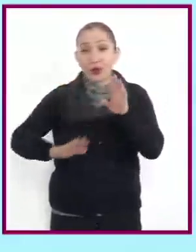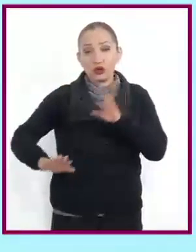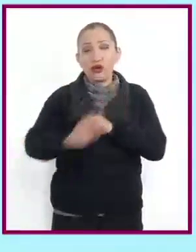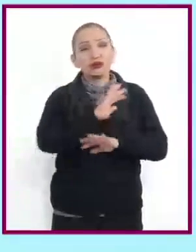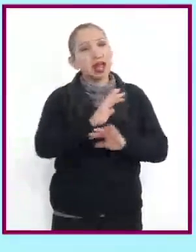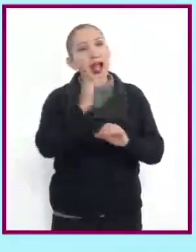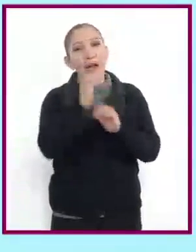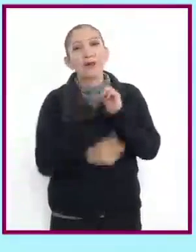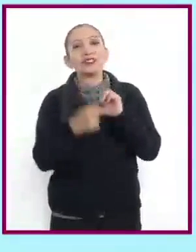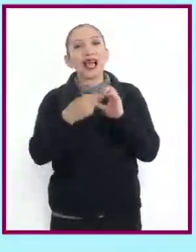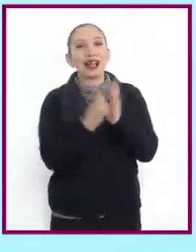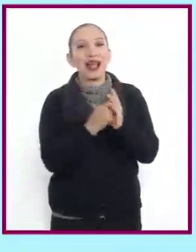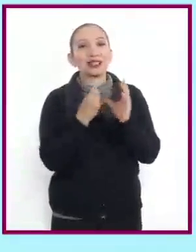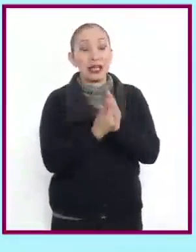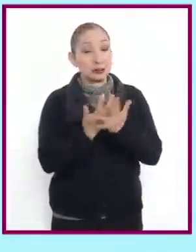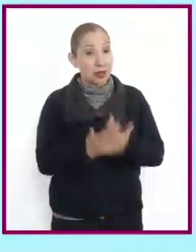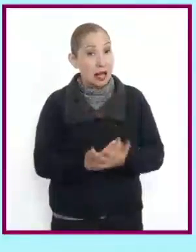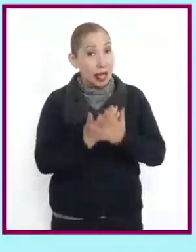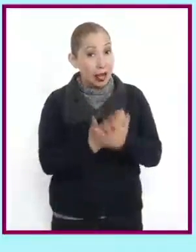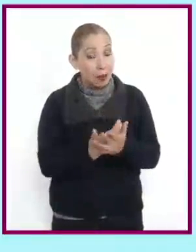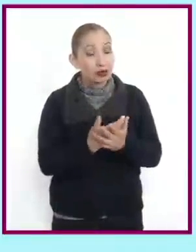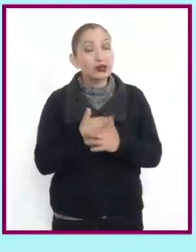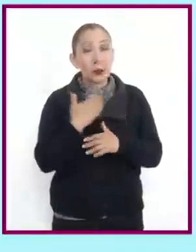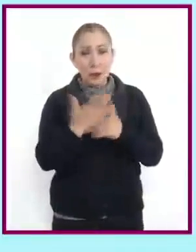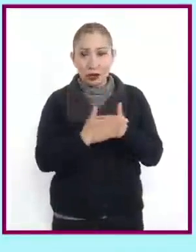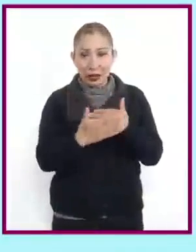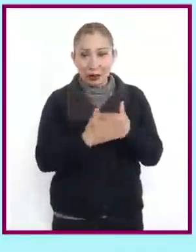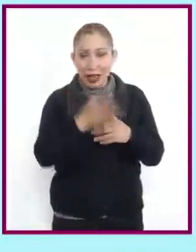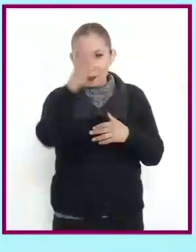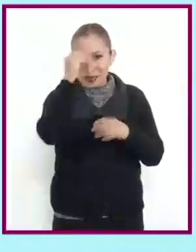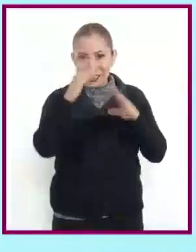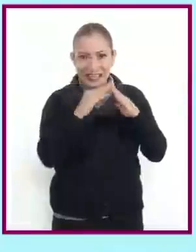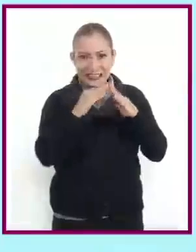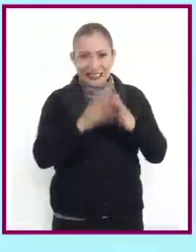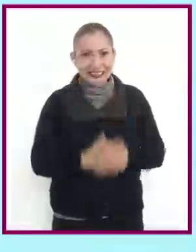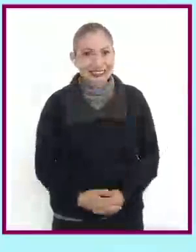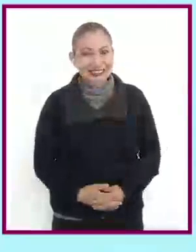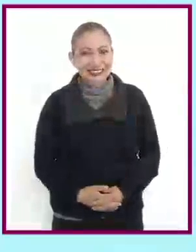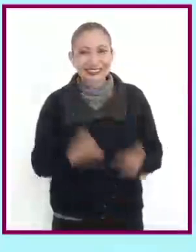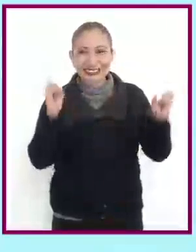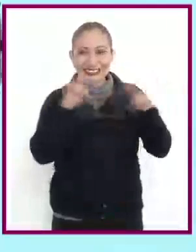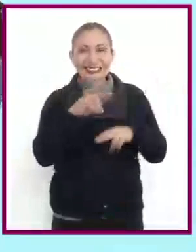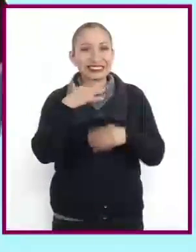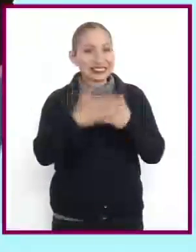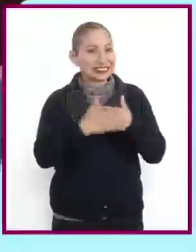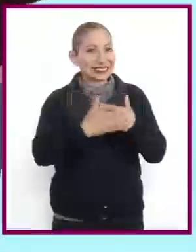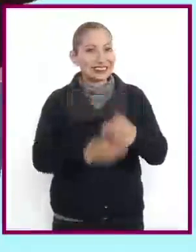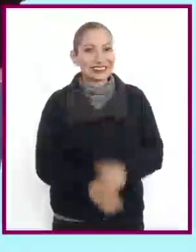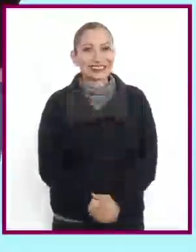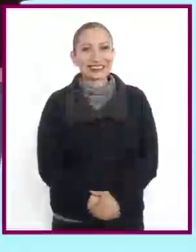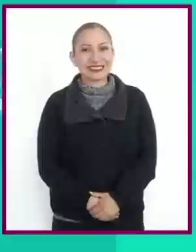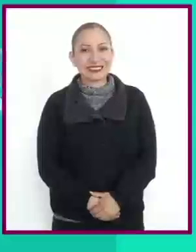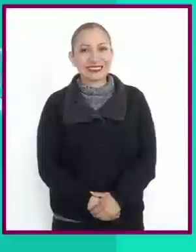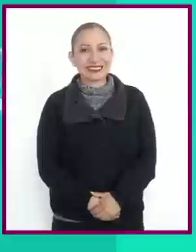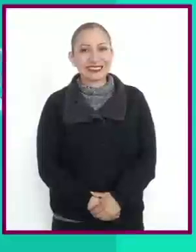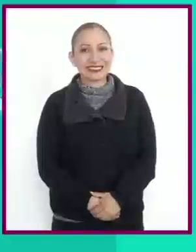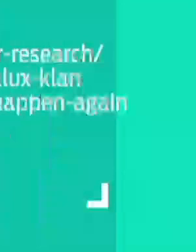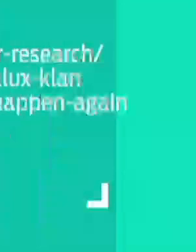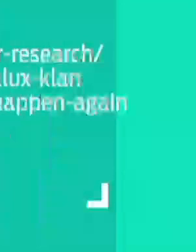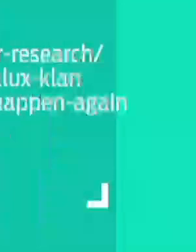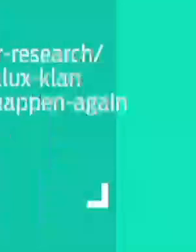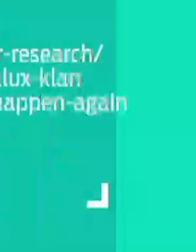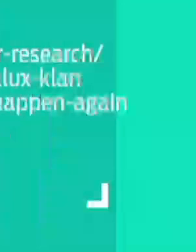Registren los comentarios en un cuadro sinóptico y guárdenlos en su carpeta de experiencias. En los siguientes programas seguiremos platicando